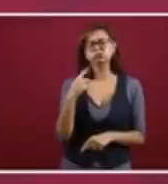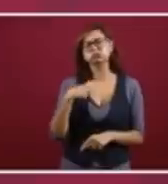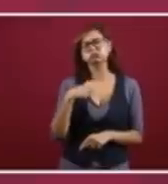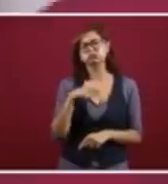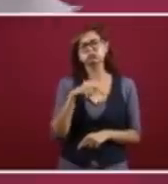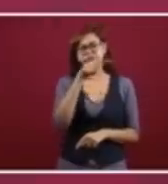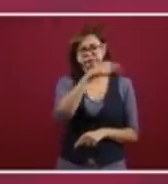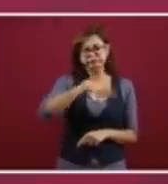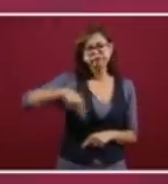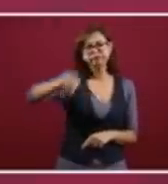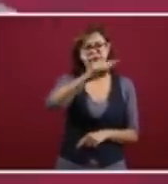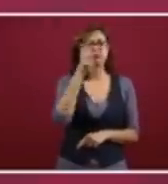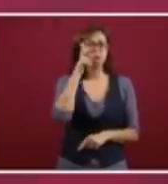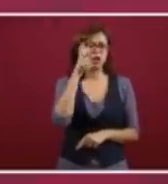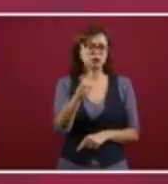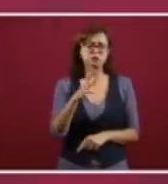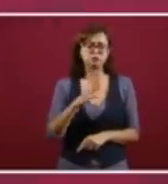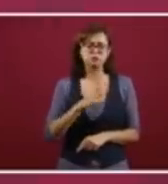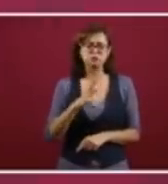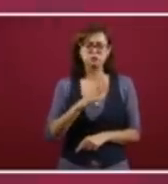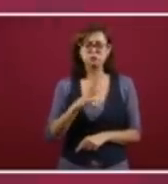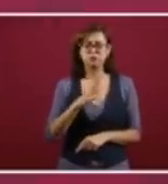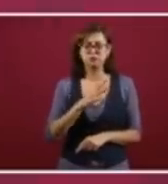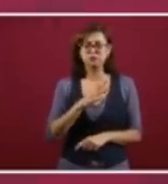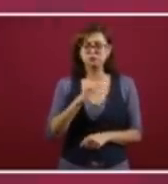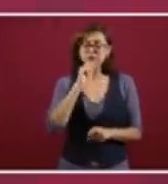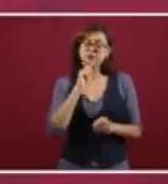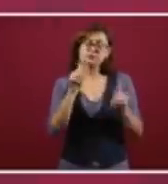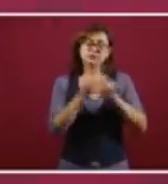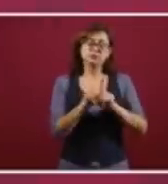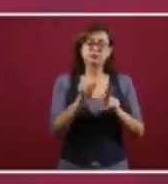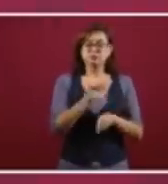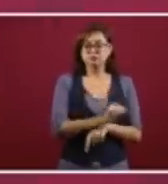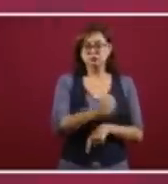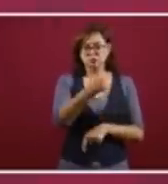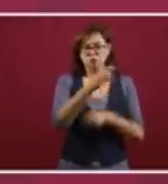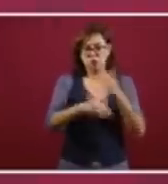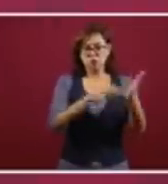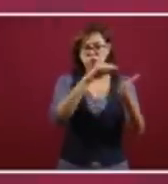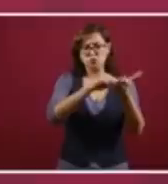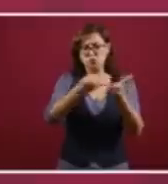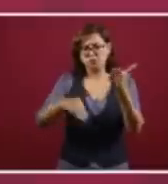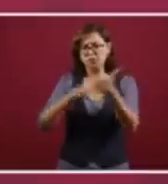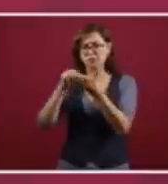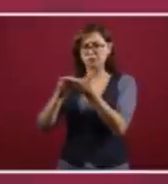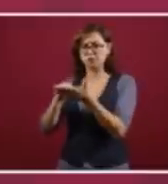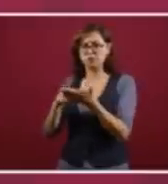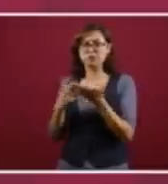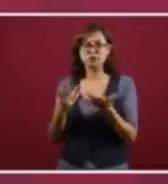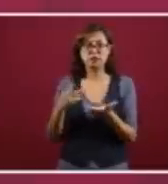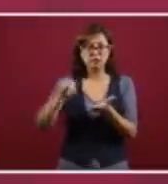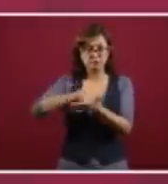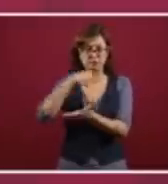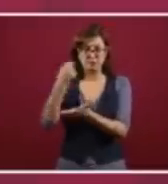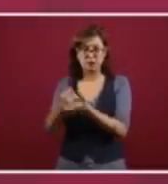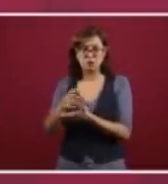ahí en Hidalgo y en otros municipios, no solo de